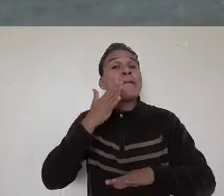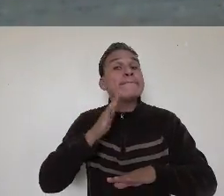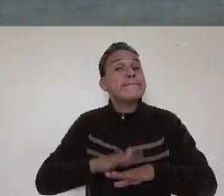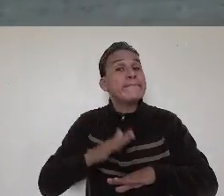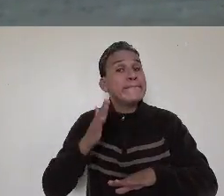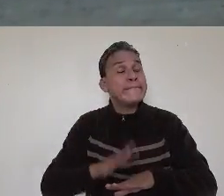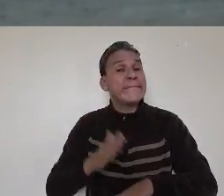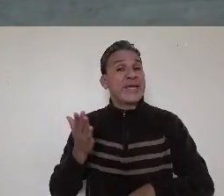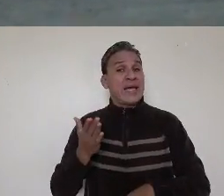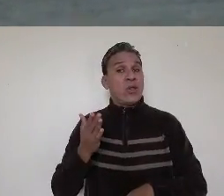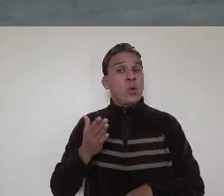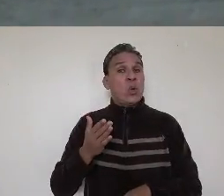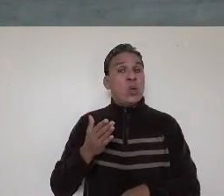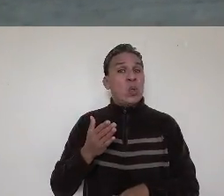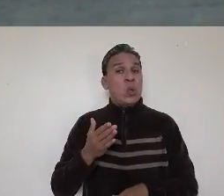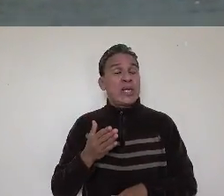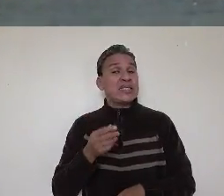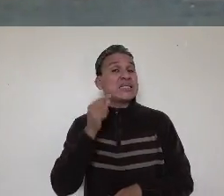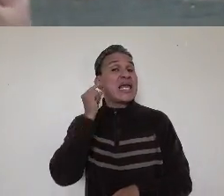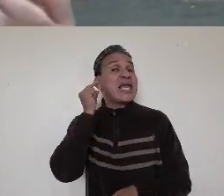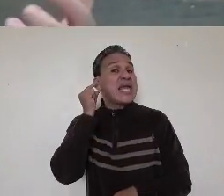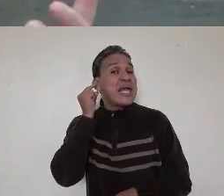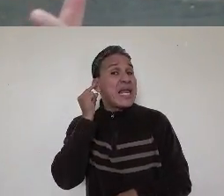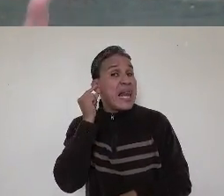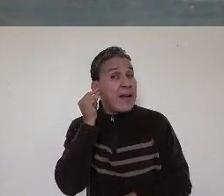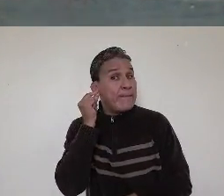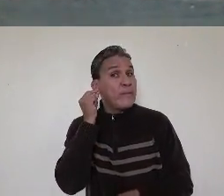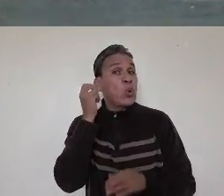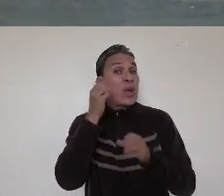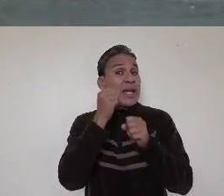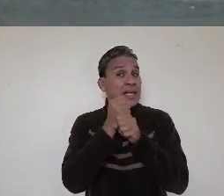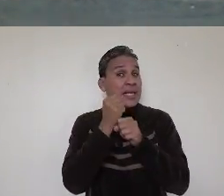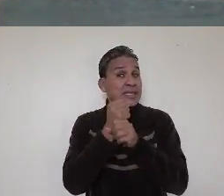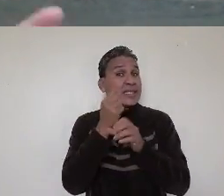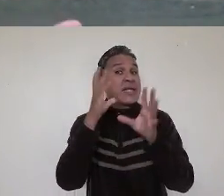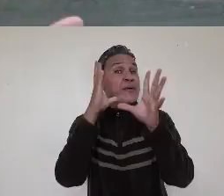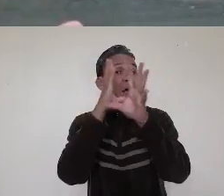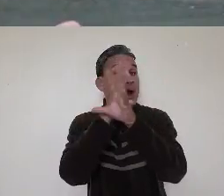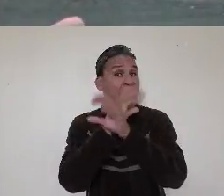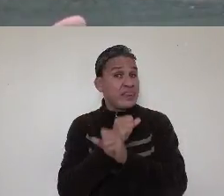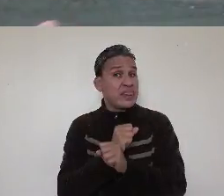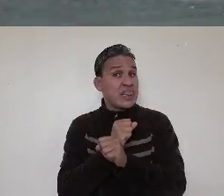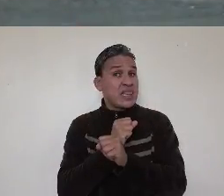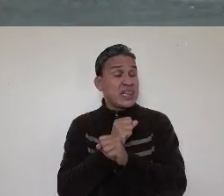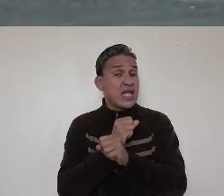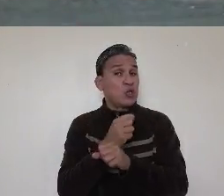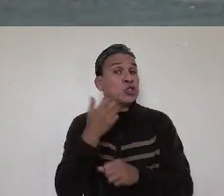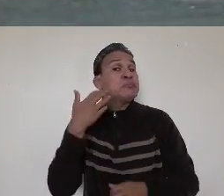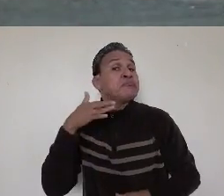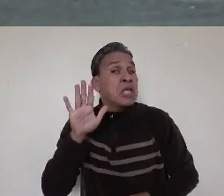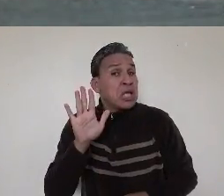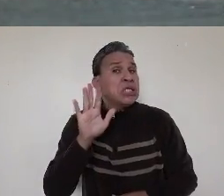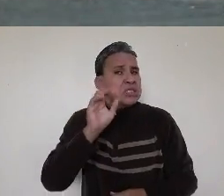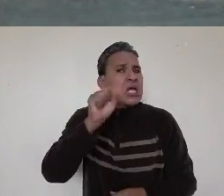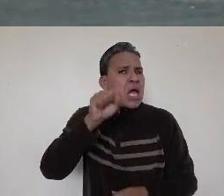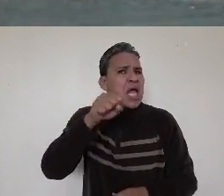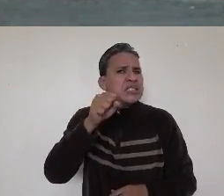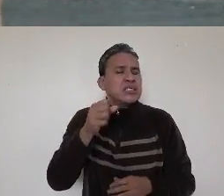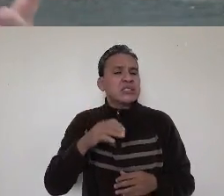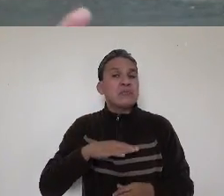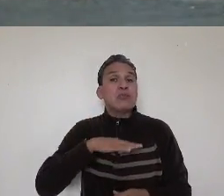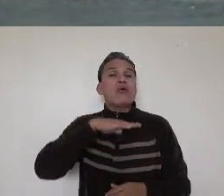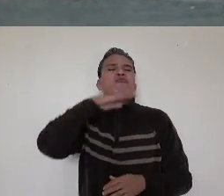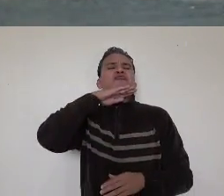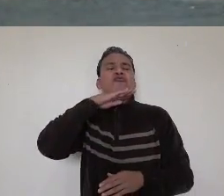camino del reino de los cielos. Porque en el fondo quizás están, sí, llenos de pecado y de miserias,